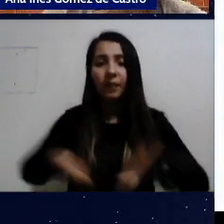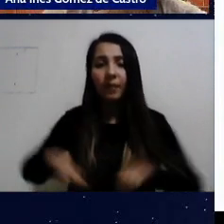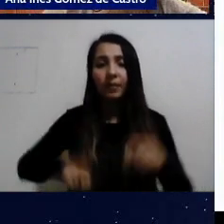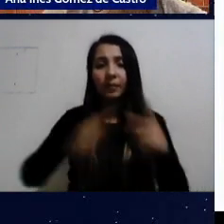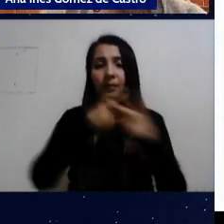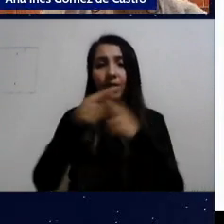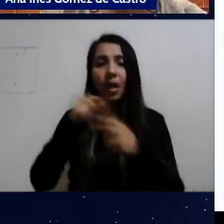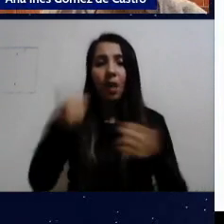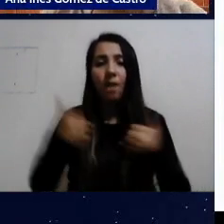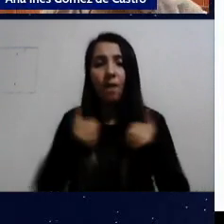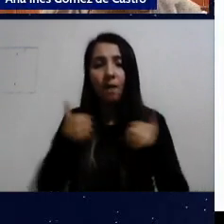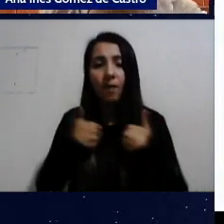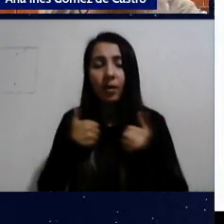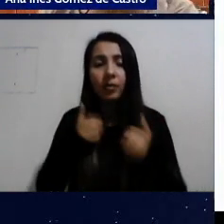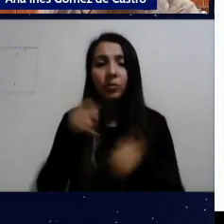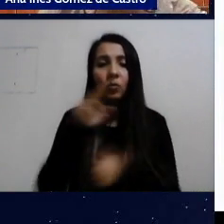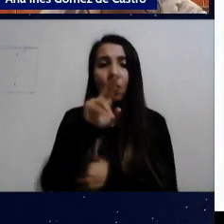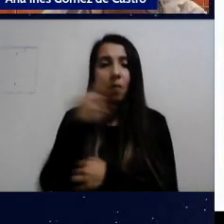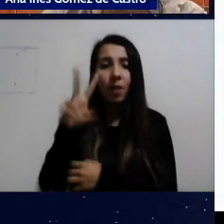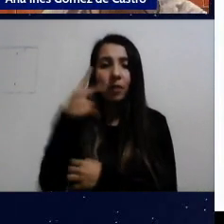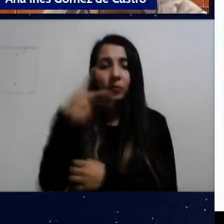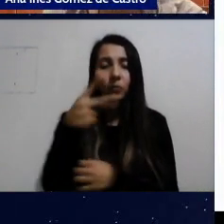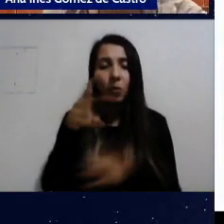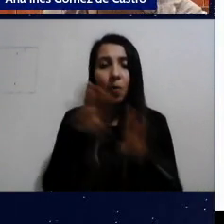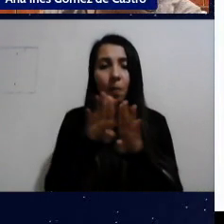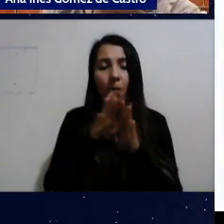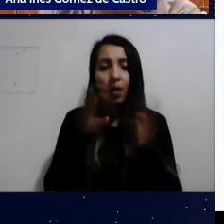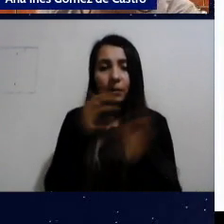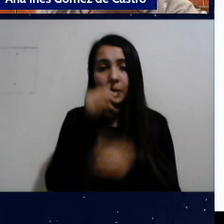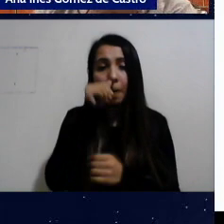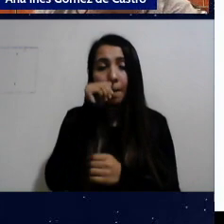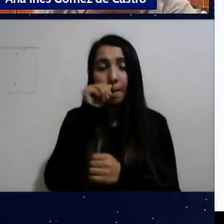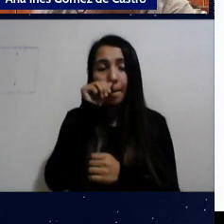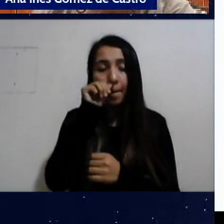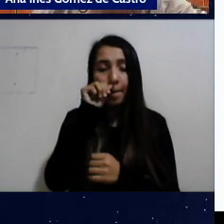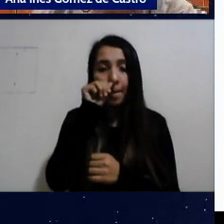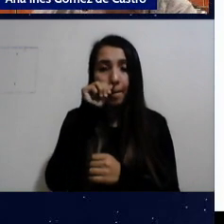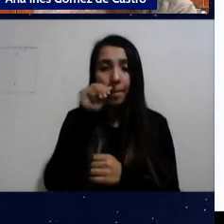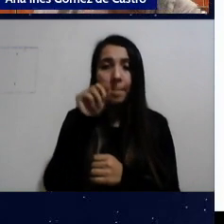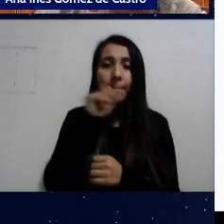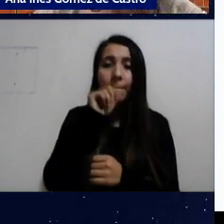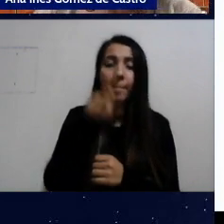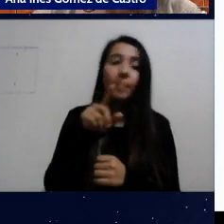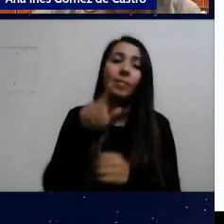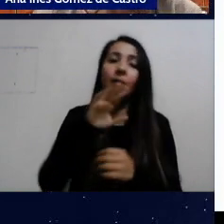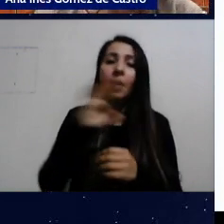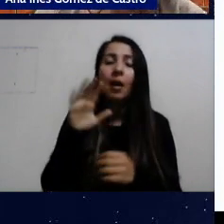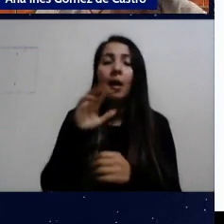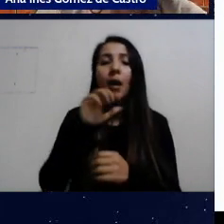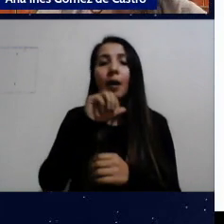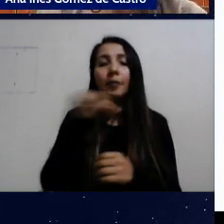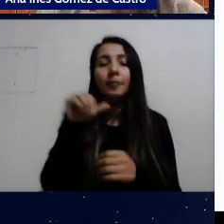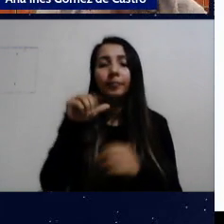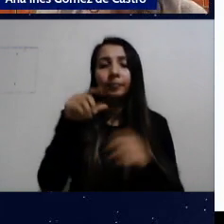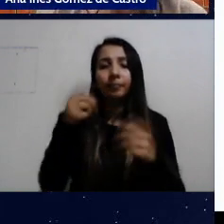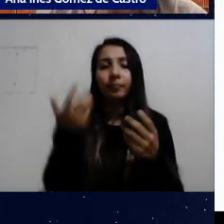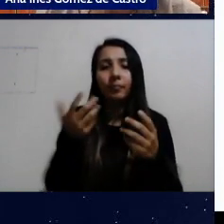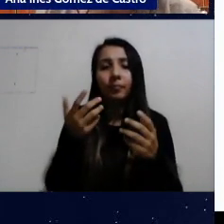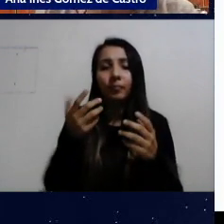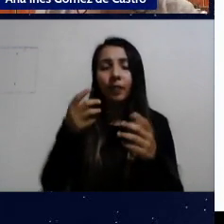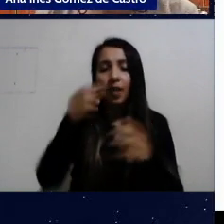que producen y su impacto tanto en la evolución de los discos y la formación de los planetas como en el origen de